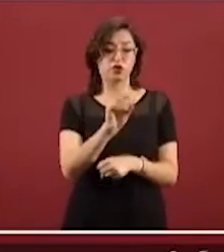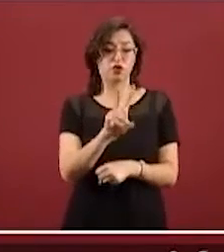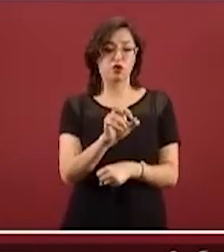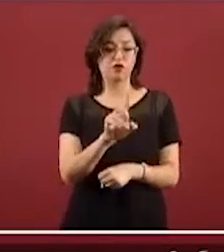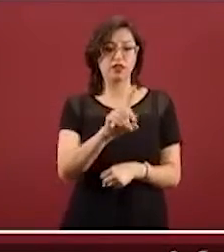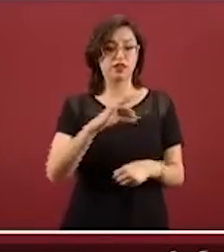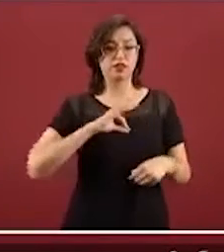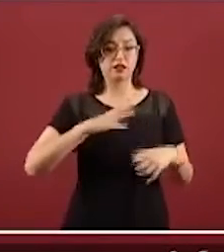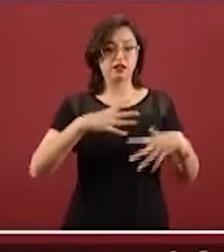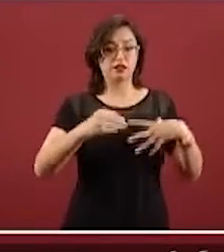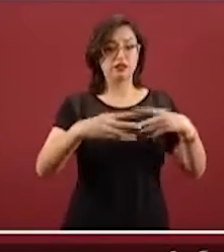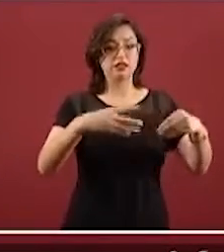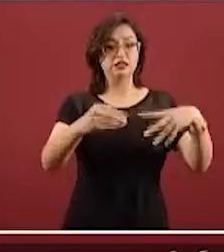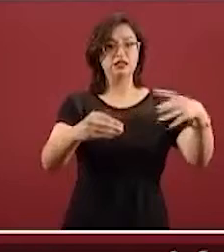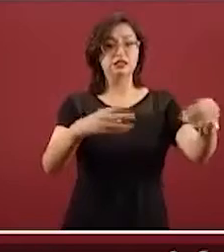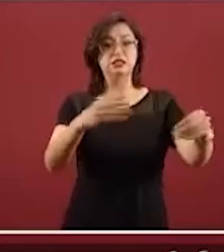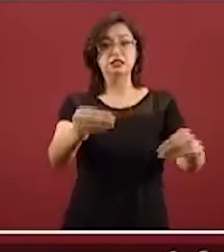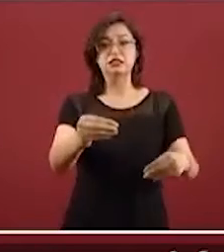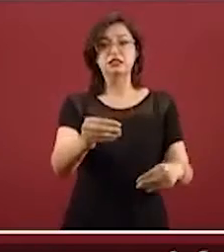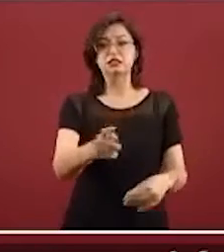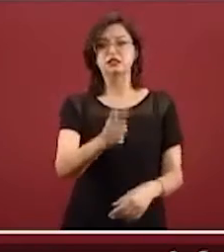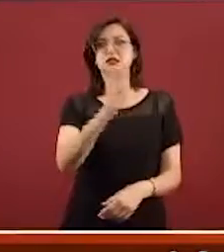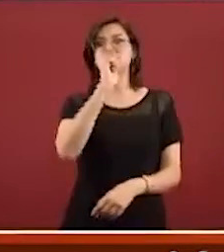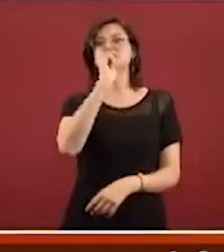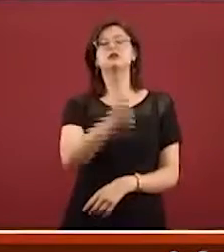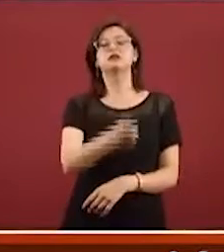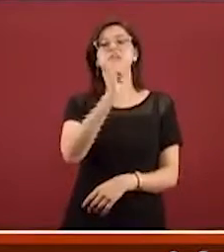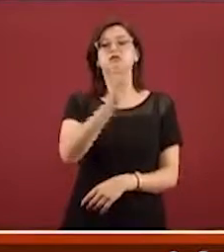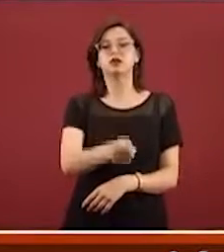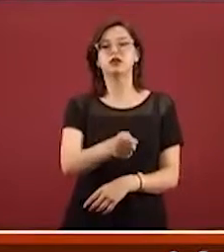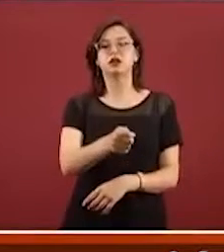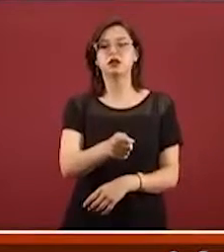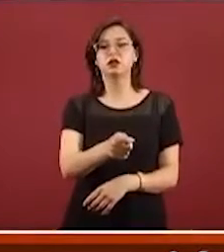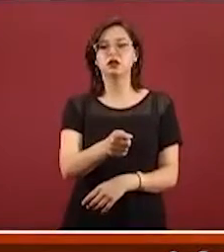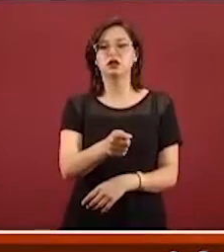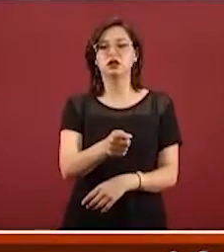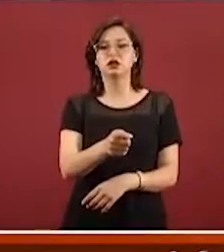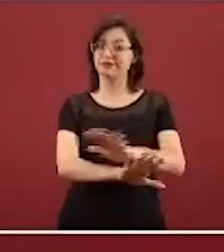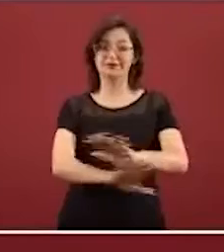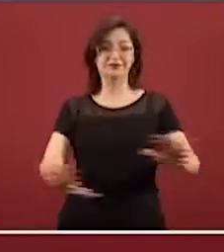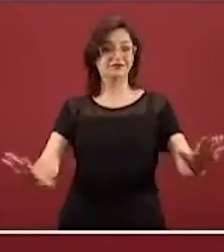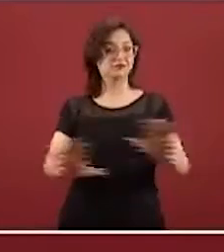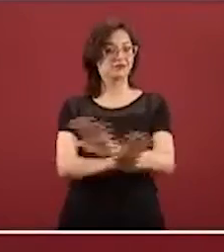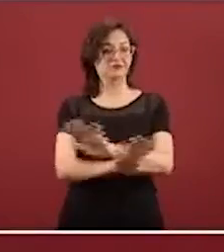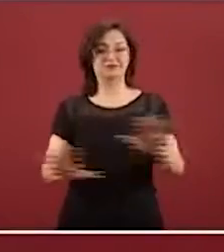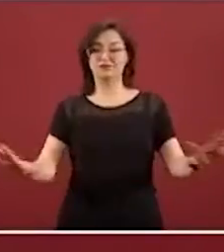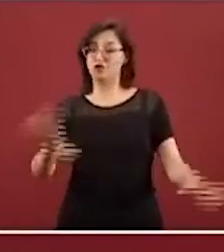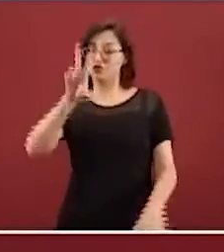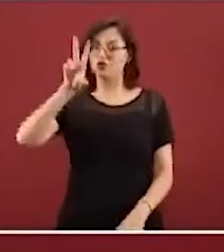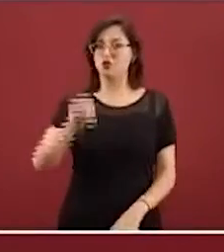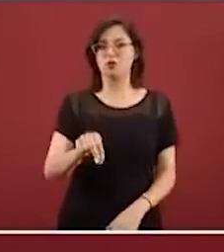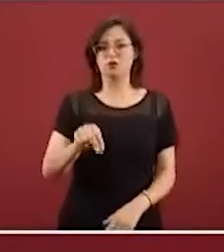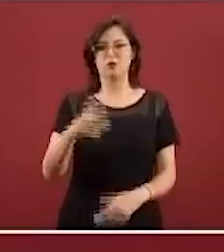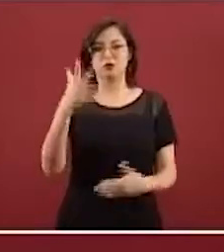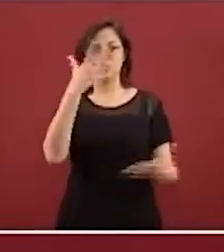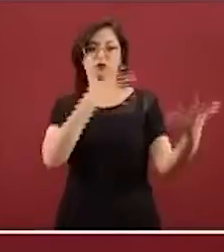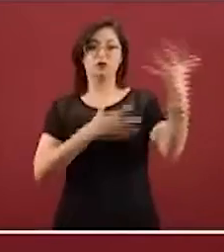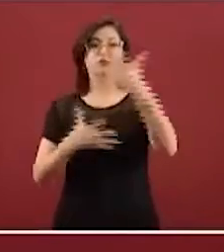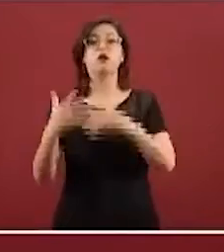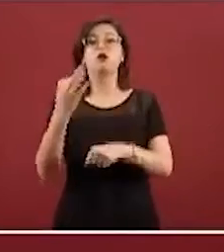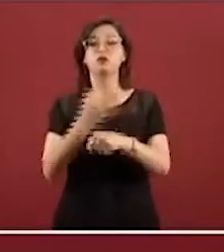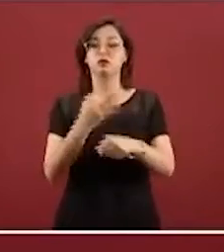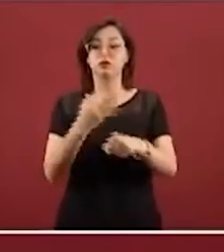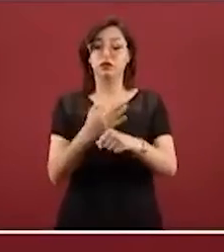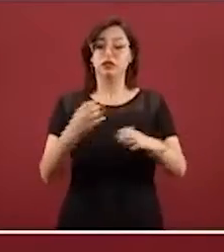quiere decir, que quede muy claro, no quiere decir un estado de excepción. Declarar la emergencia lo que nos permite